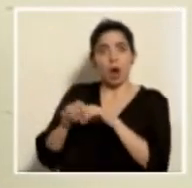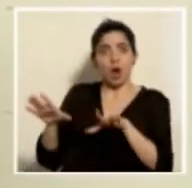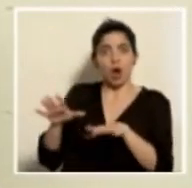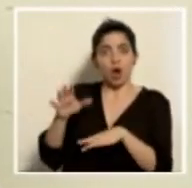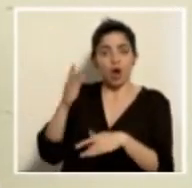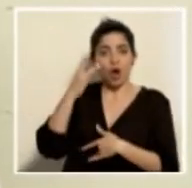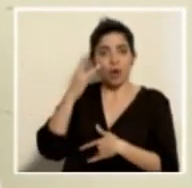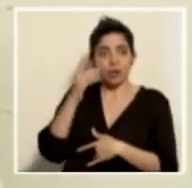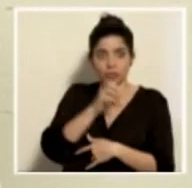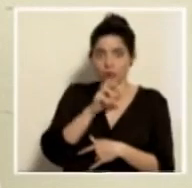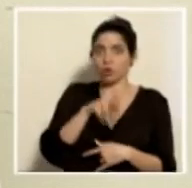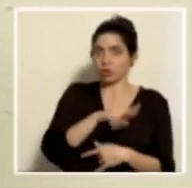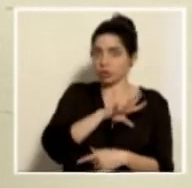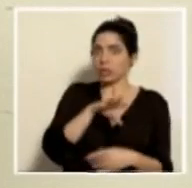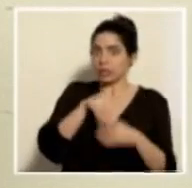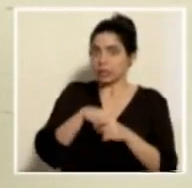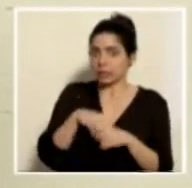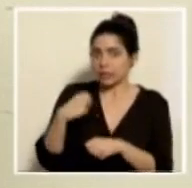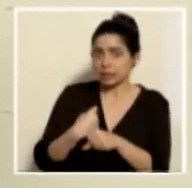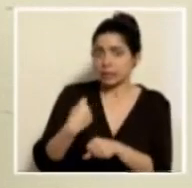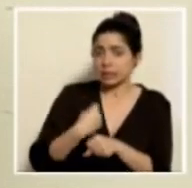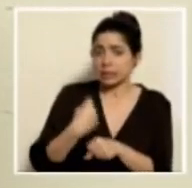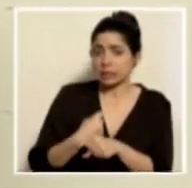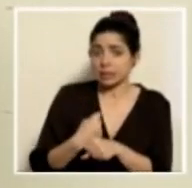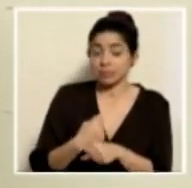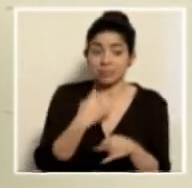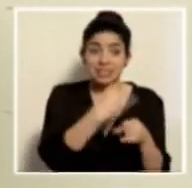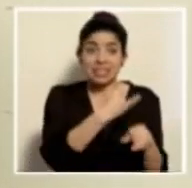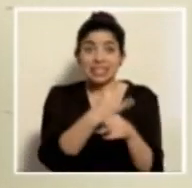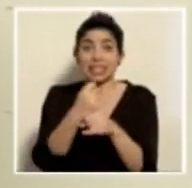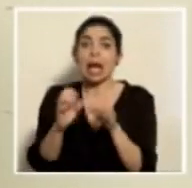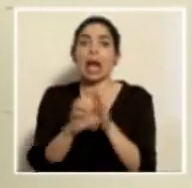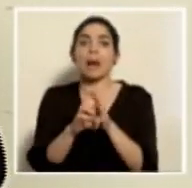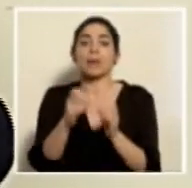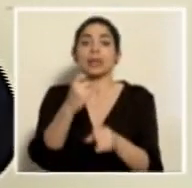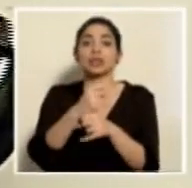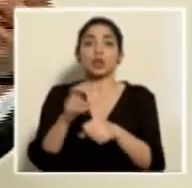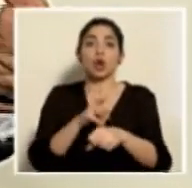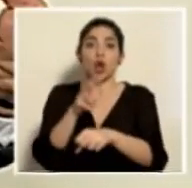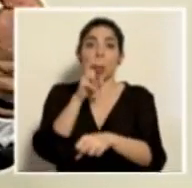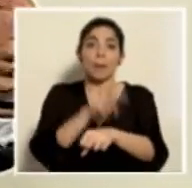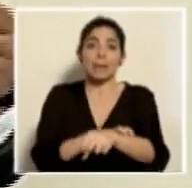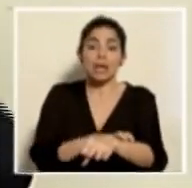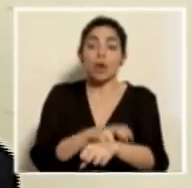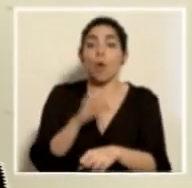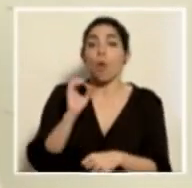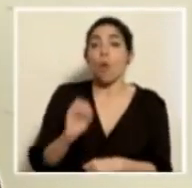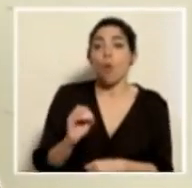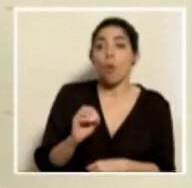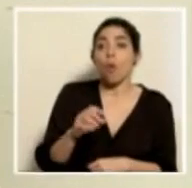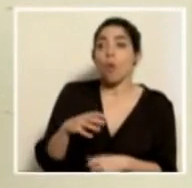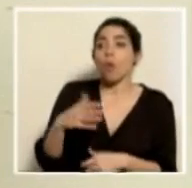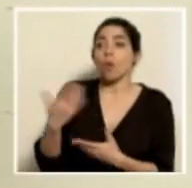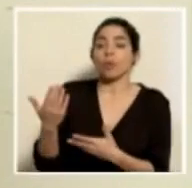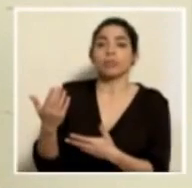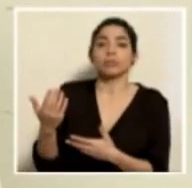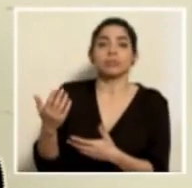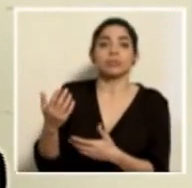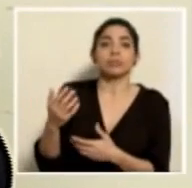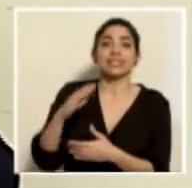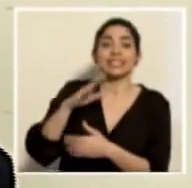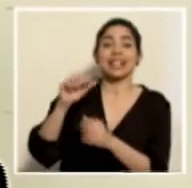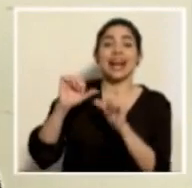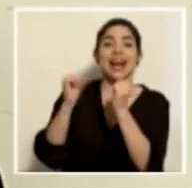parte de eso. Lo que se hace en institutos como el Clodomiro Picado o lo que se hace en